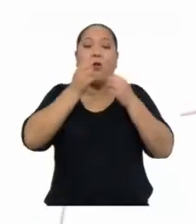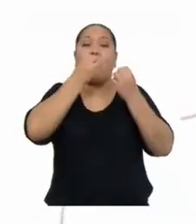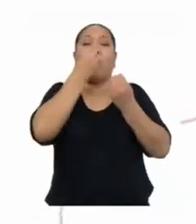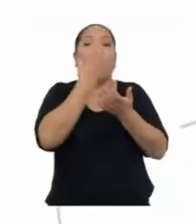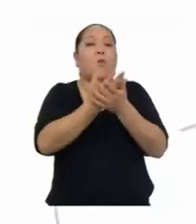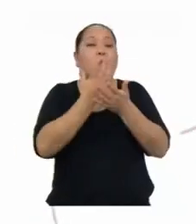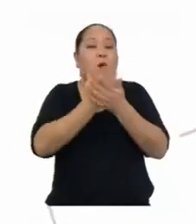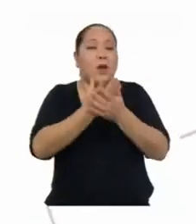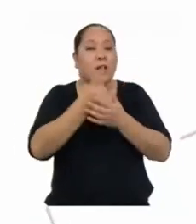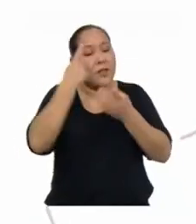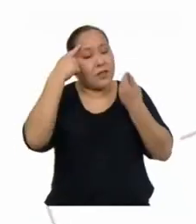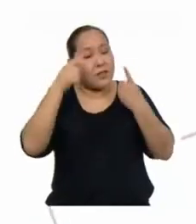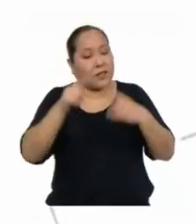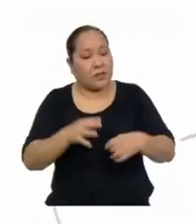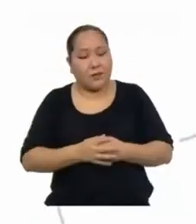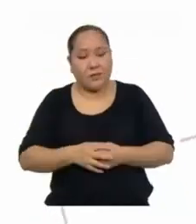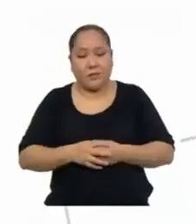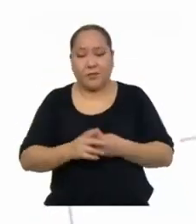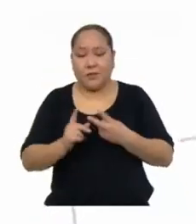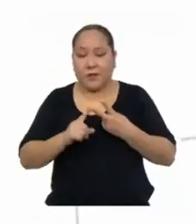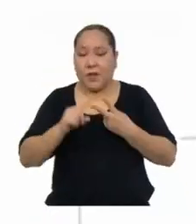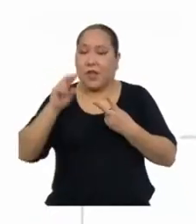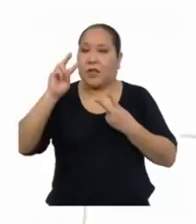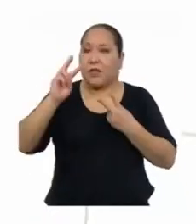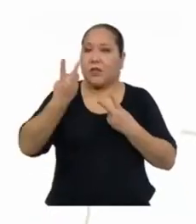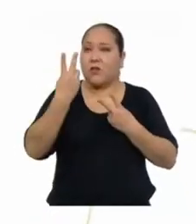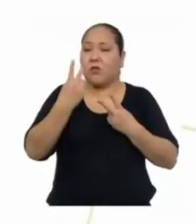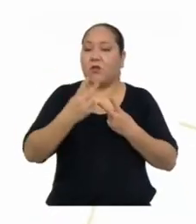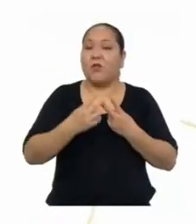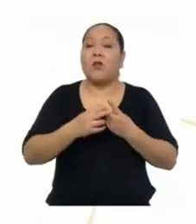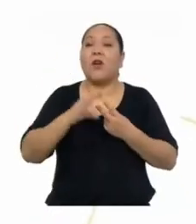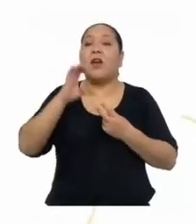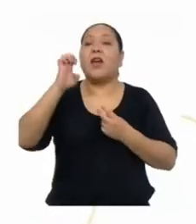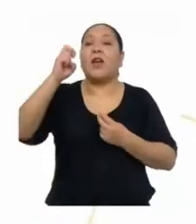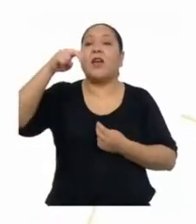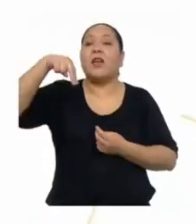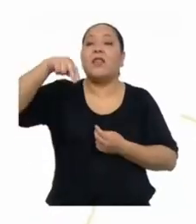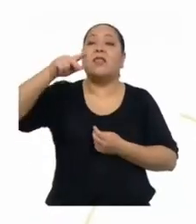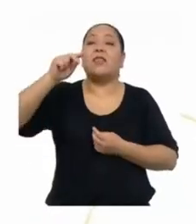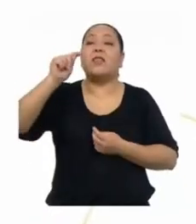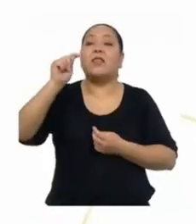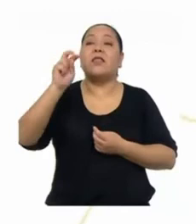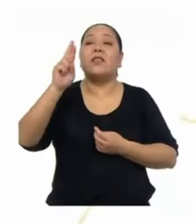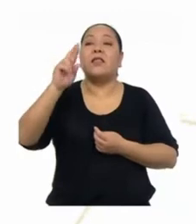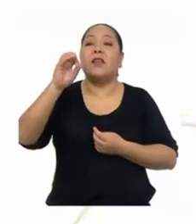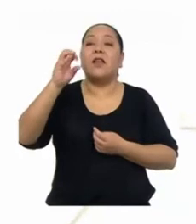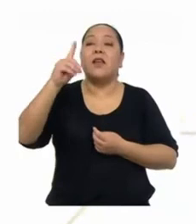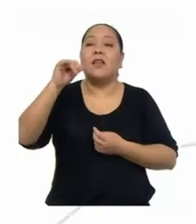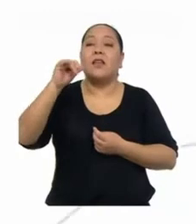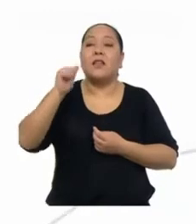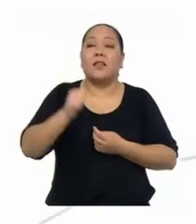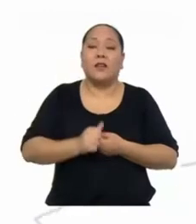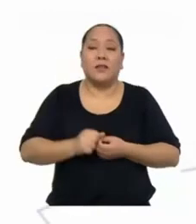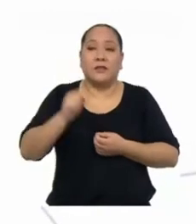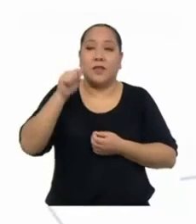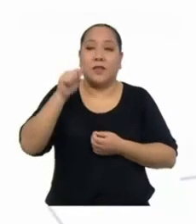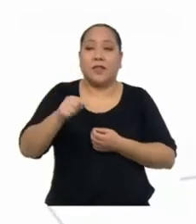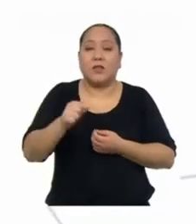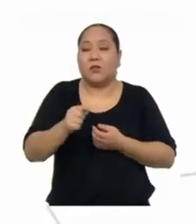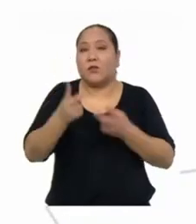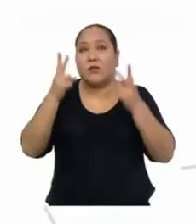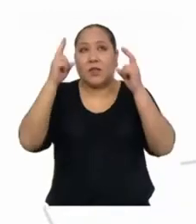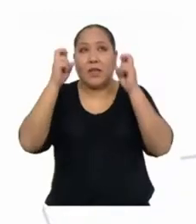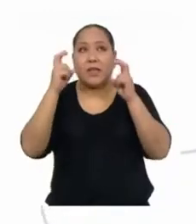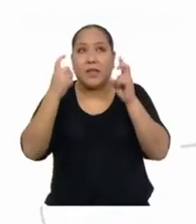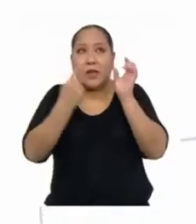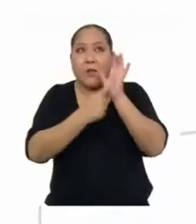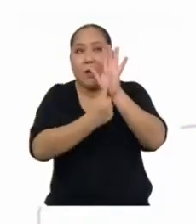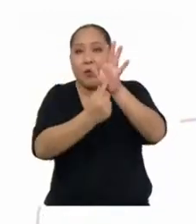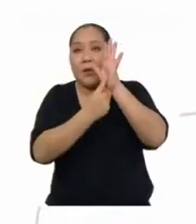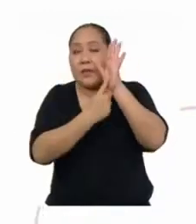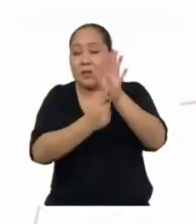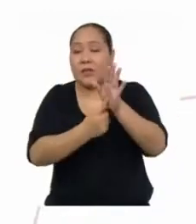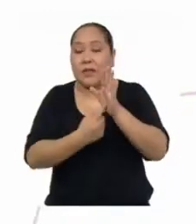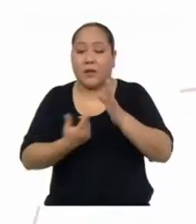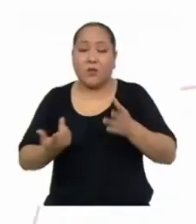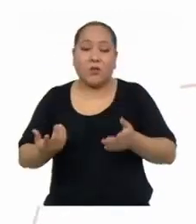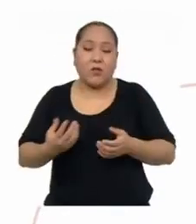2. Entrada. Aquí presentaremos nuestro tema de una manera